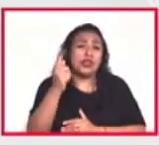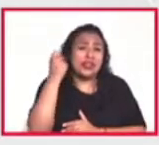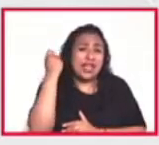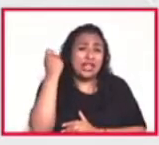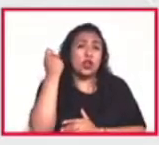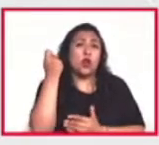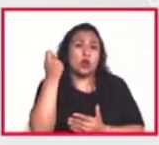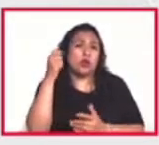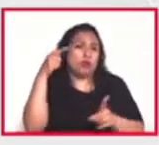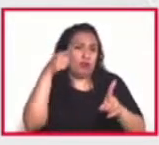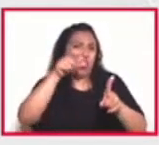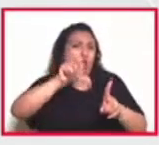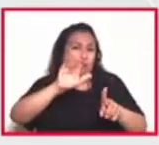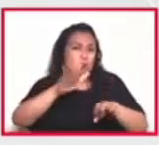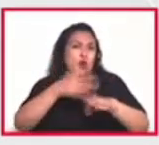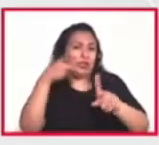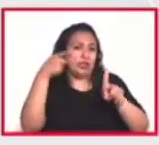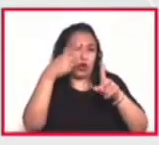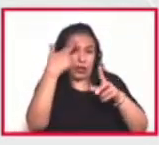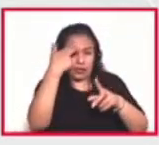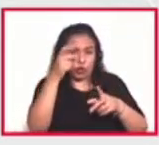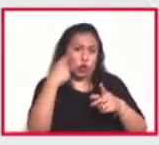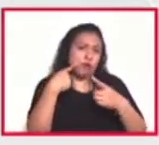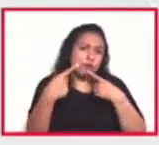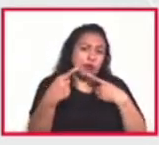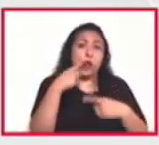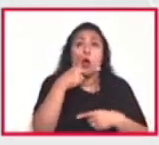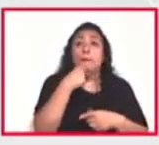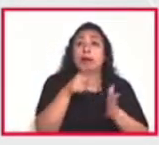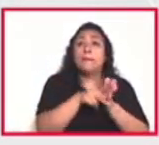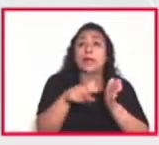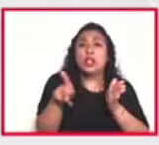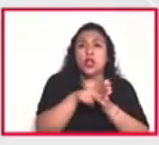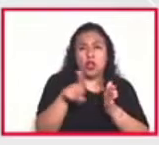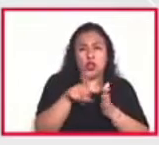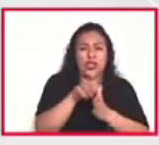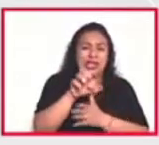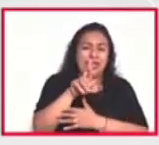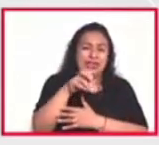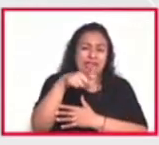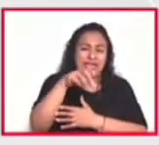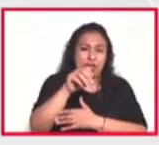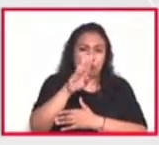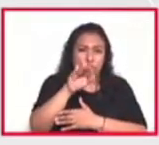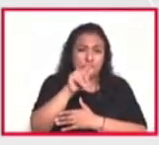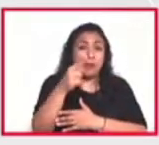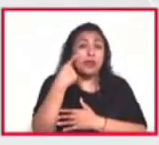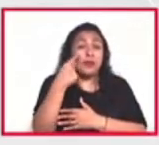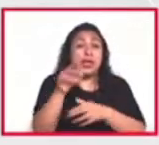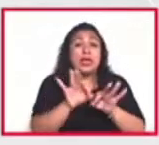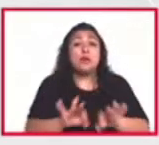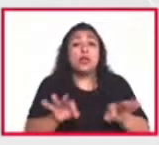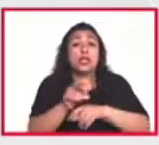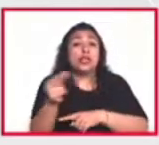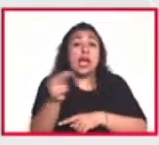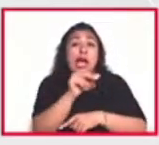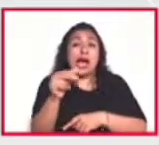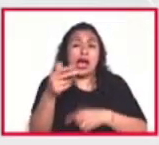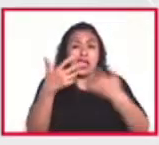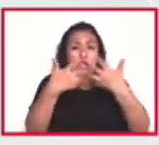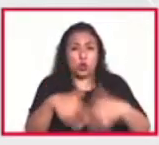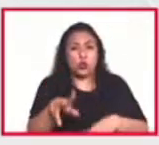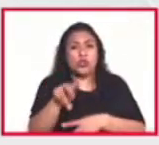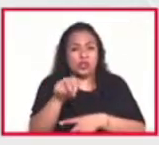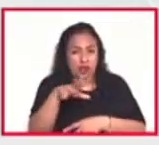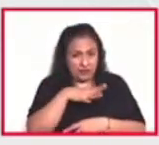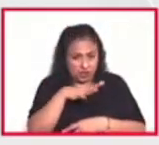charlas. El periodista y doctor en sociología Enrique Bustamante también destacó las necesidades que la industria televisiva enfrenta. Por